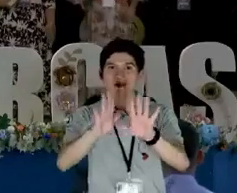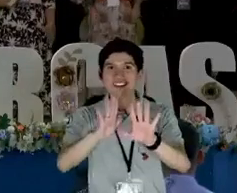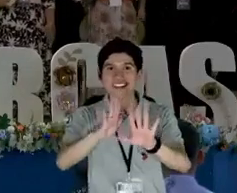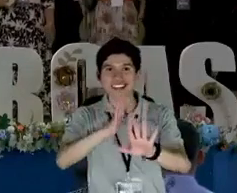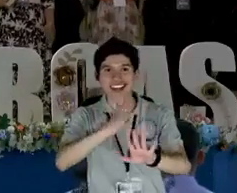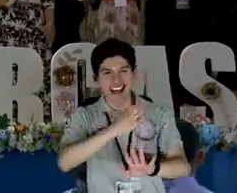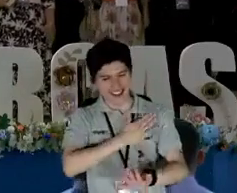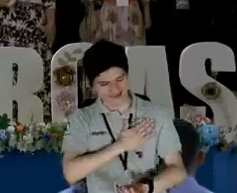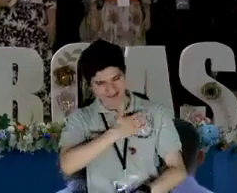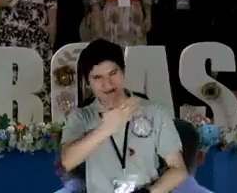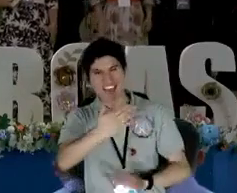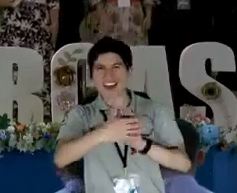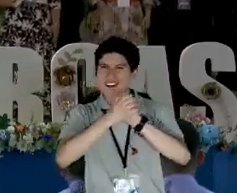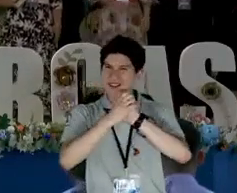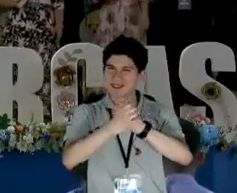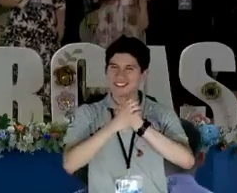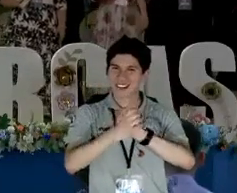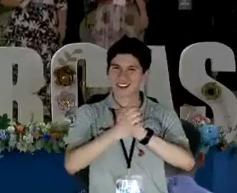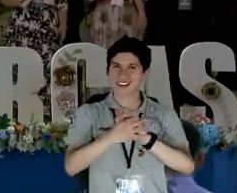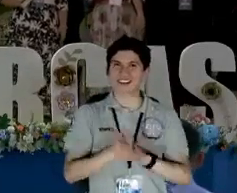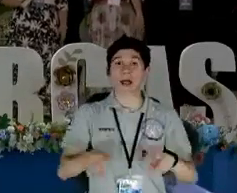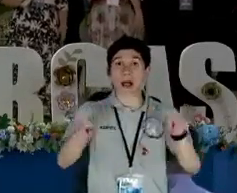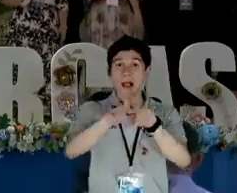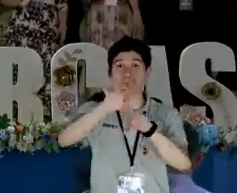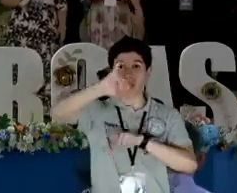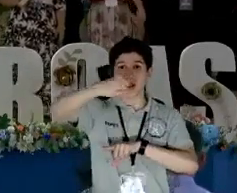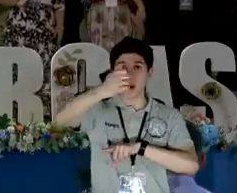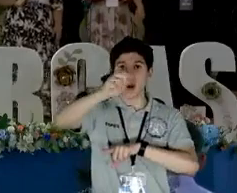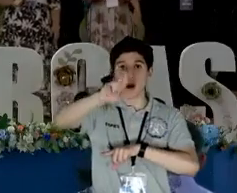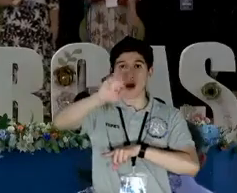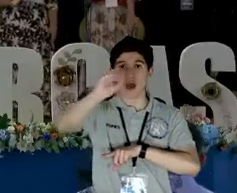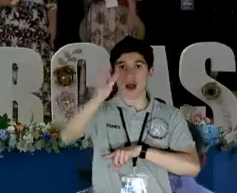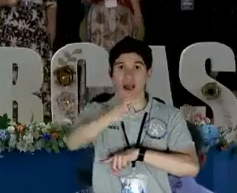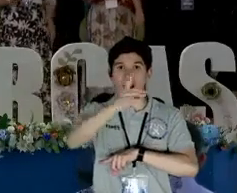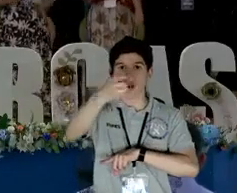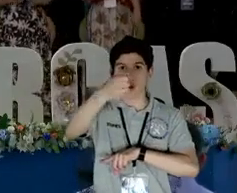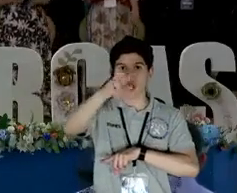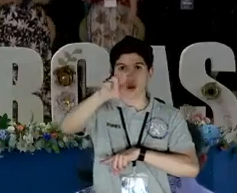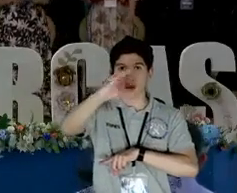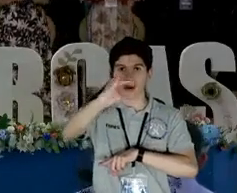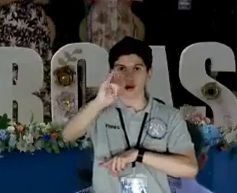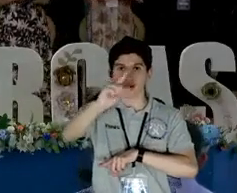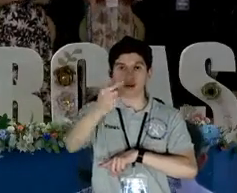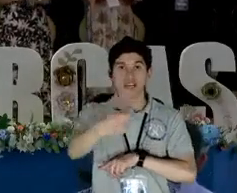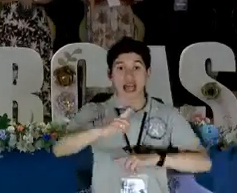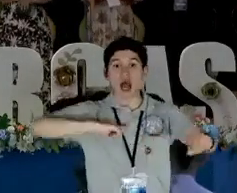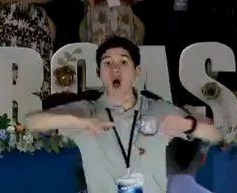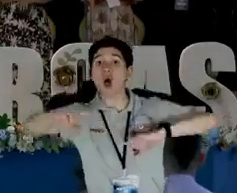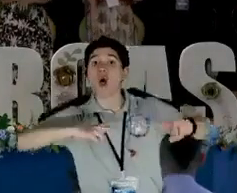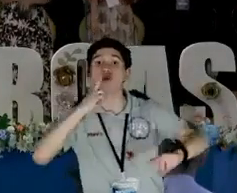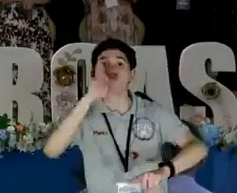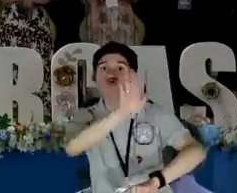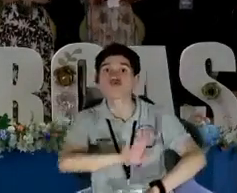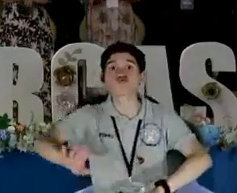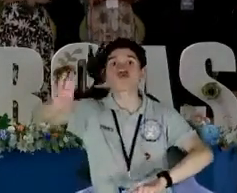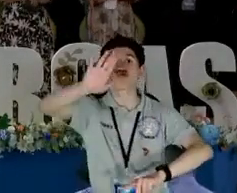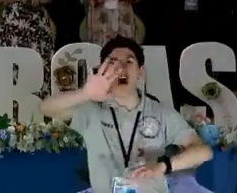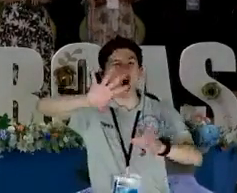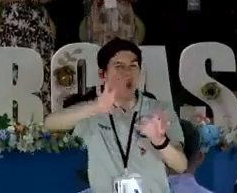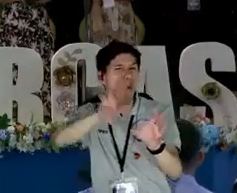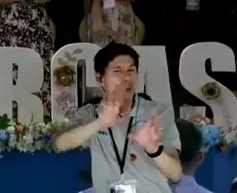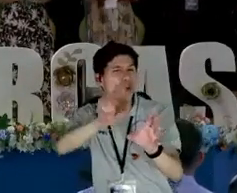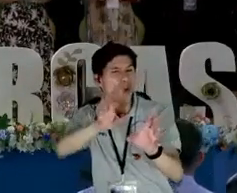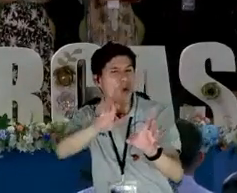saludarlo. Al hermano Cairo García, coordinador nacional de radio, también está por ahí, qué bendición saludarlo, hermano